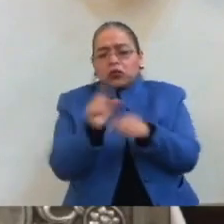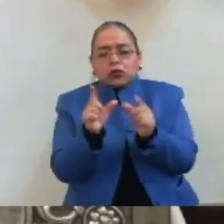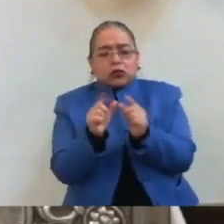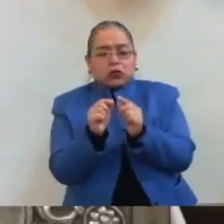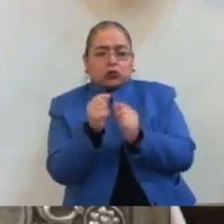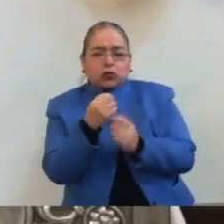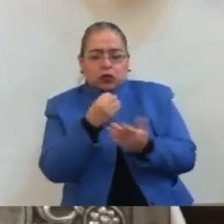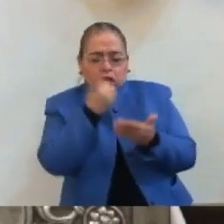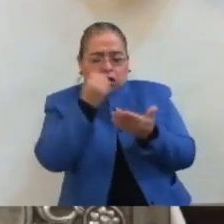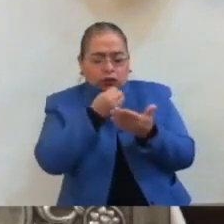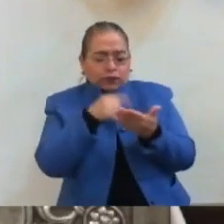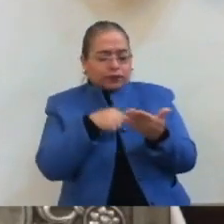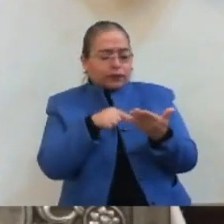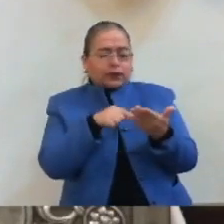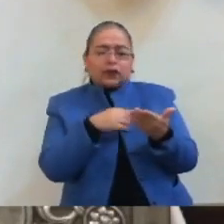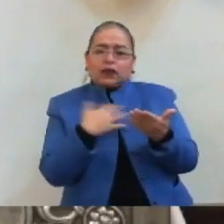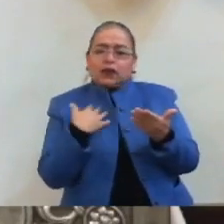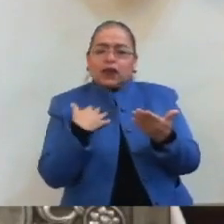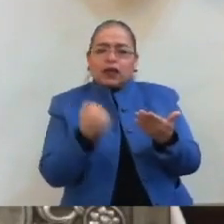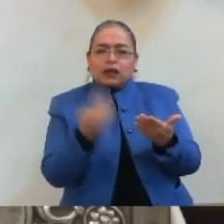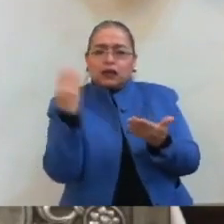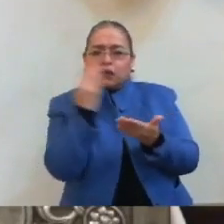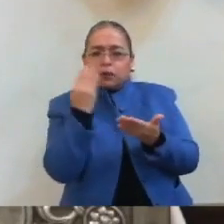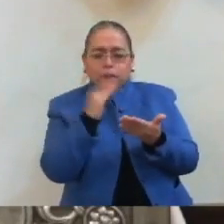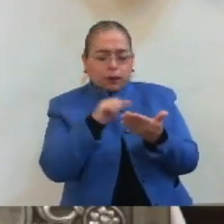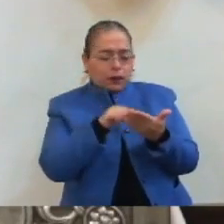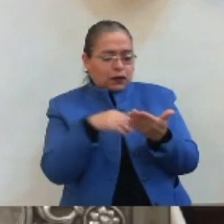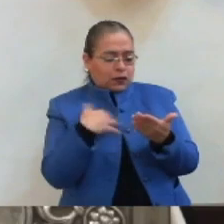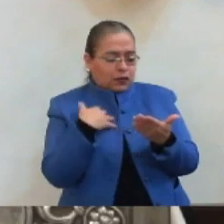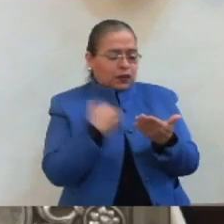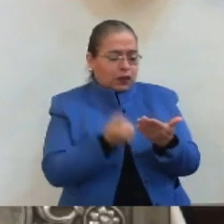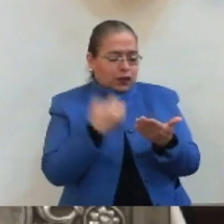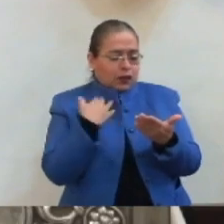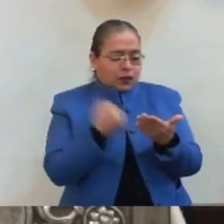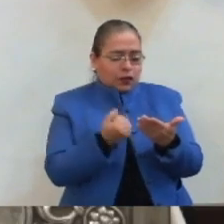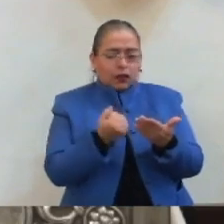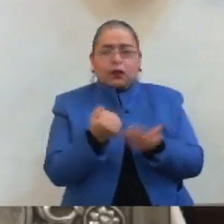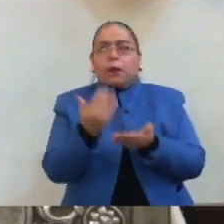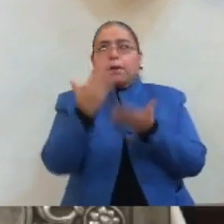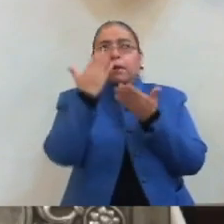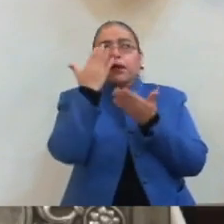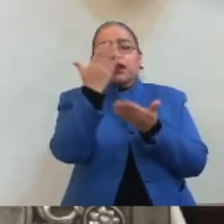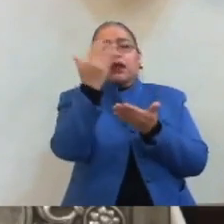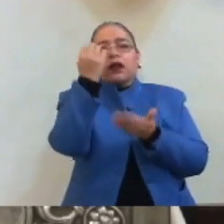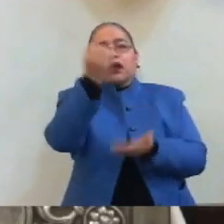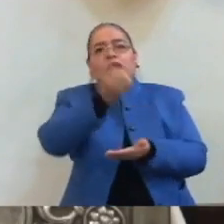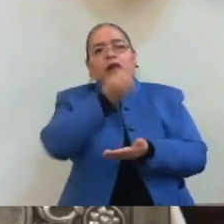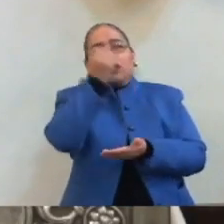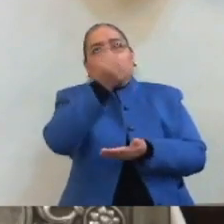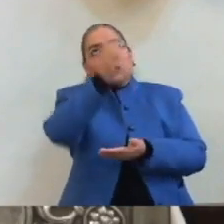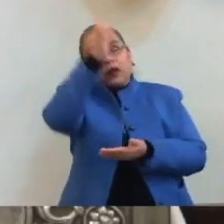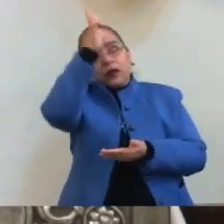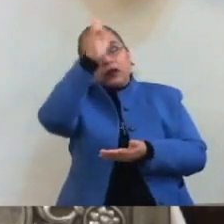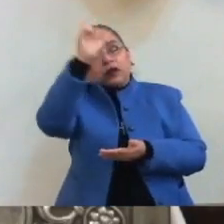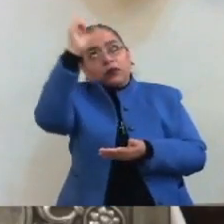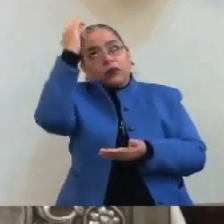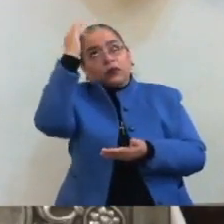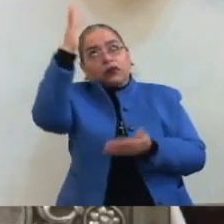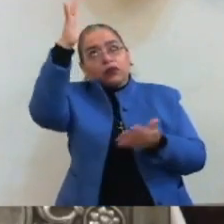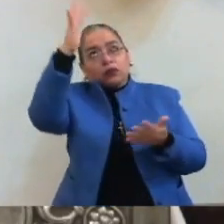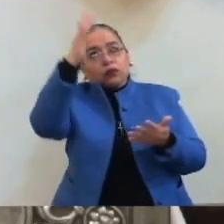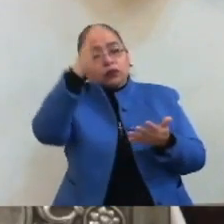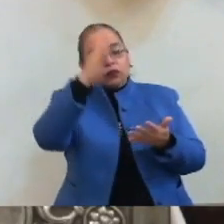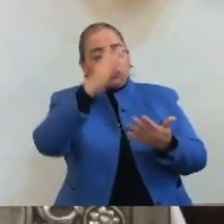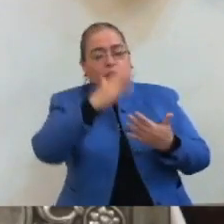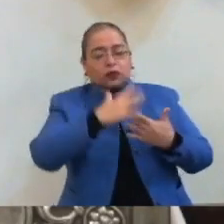a tratar de comprenderla pedir el espíritu santo para entenderla